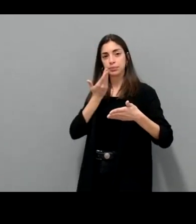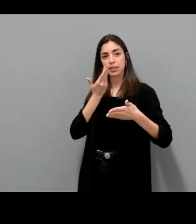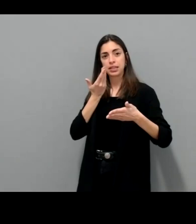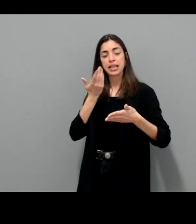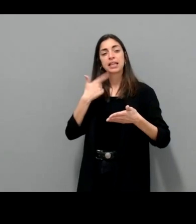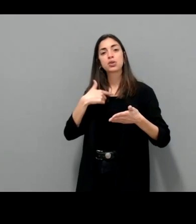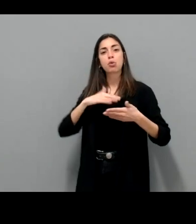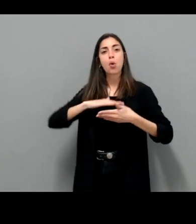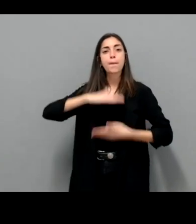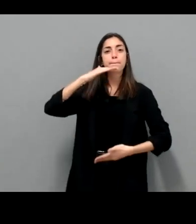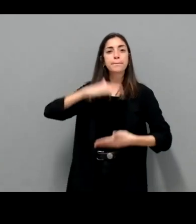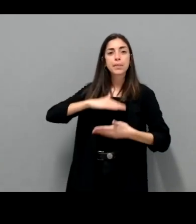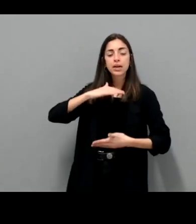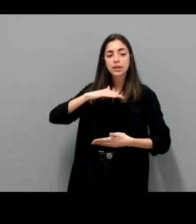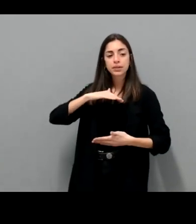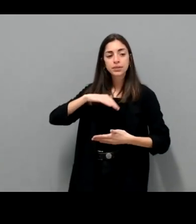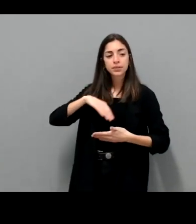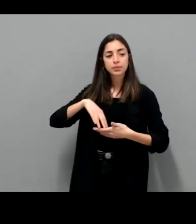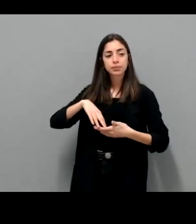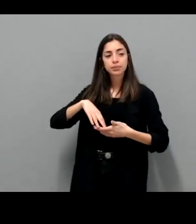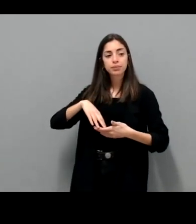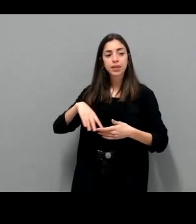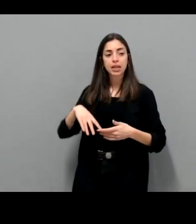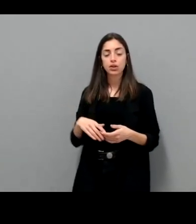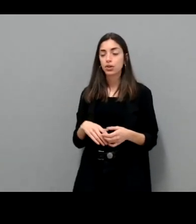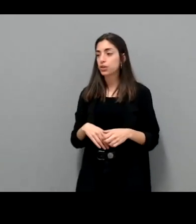capacitista, incluirlas en los discursos femeninos,